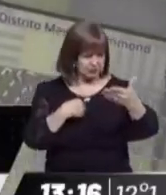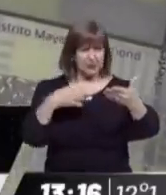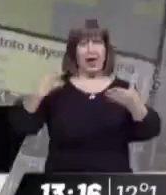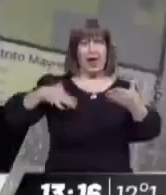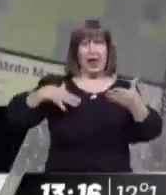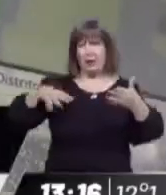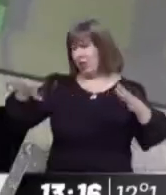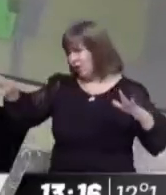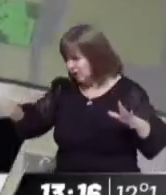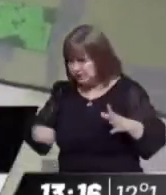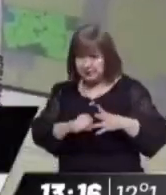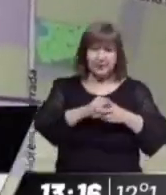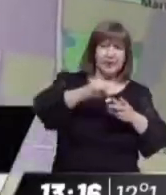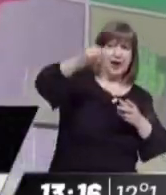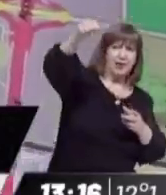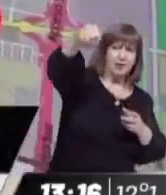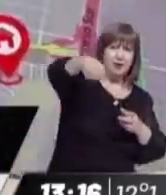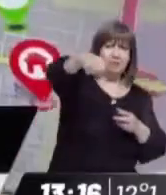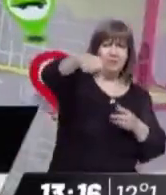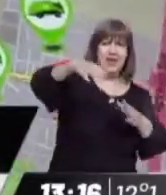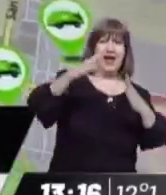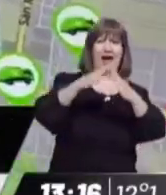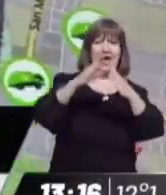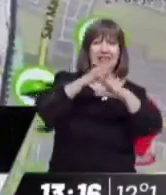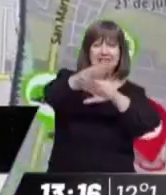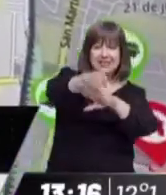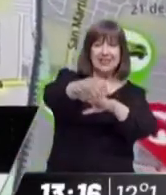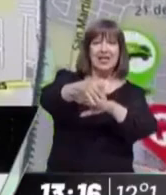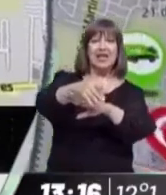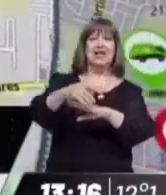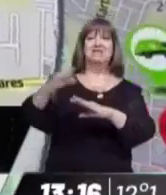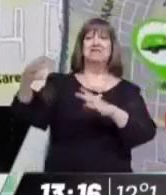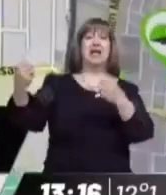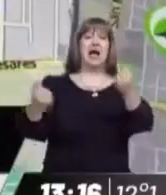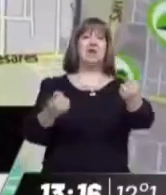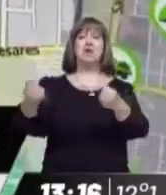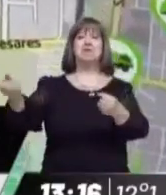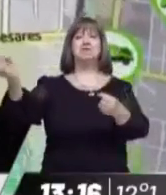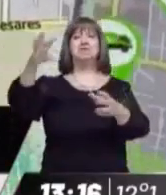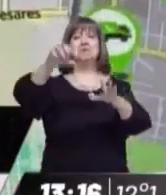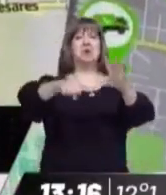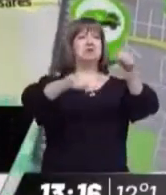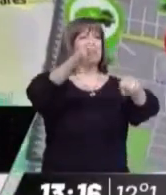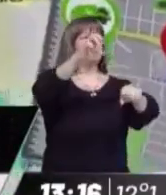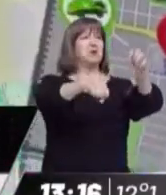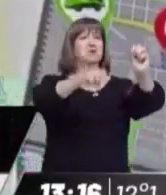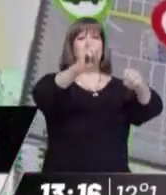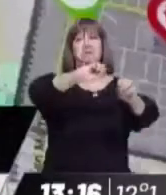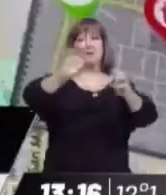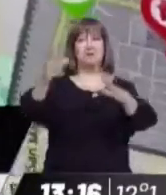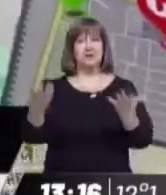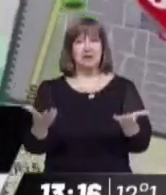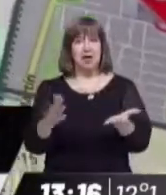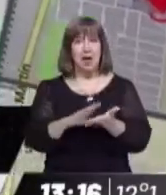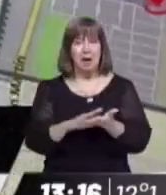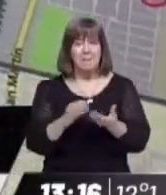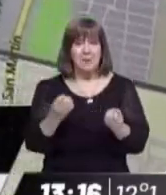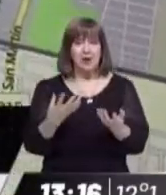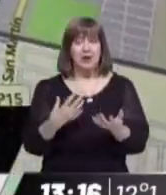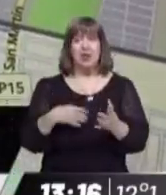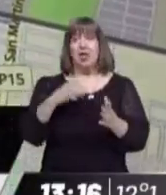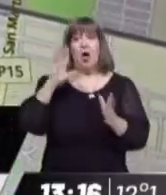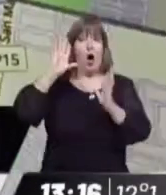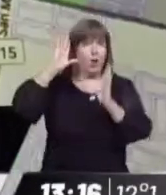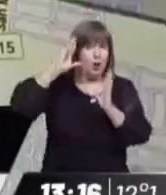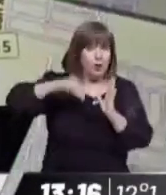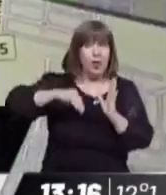corresponde Ni antes ni después simplificando la gestión de la recolección haciendo que cada vez esté más limpio el departamento pero